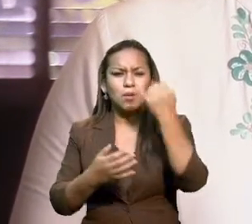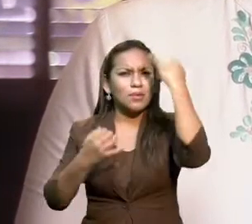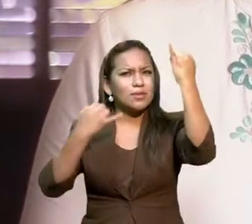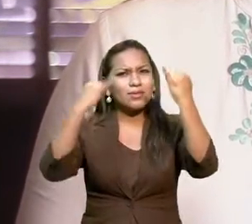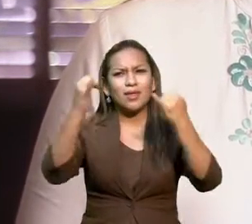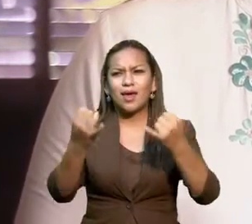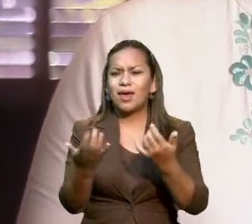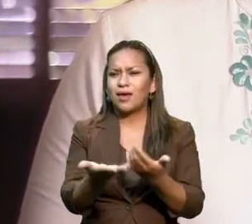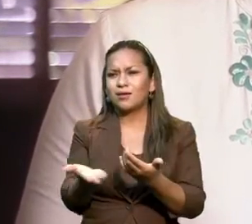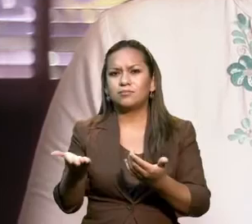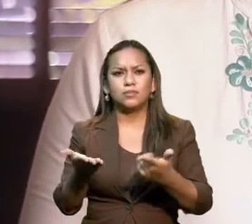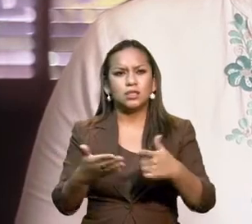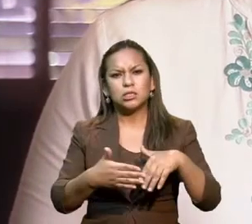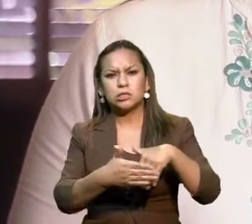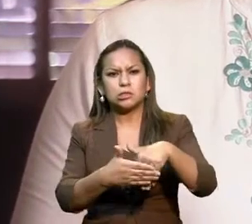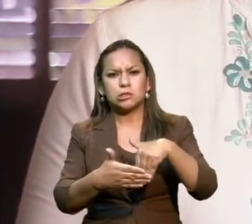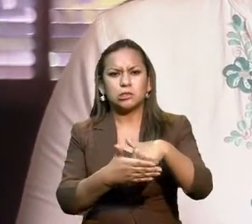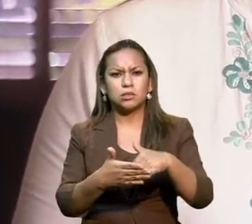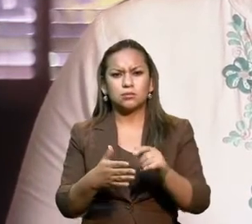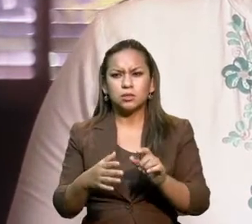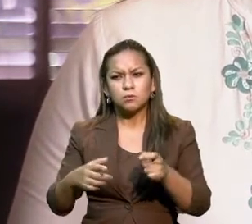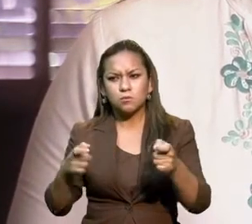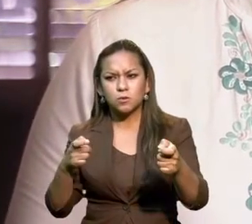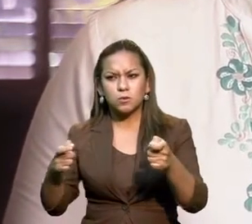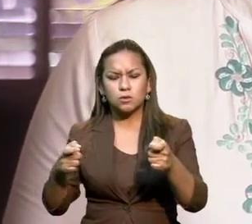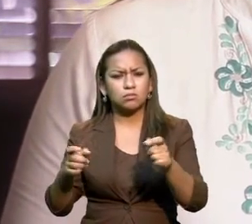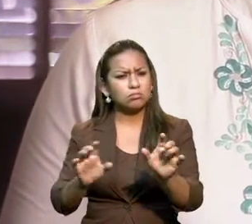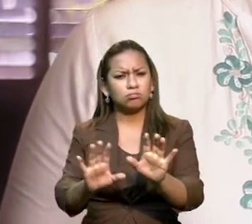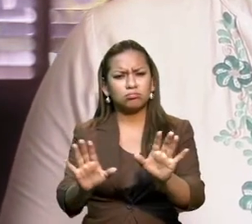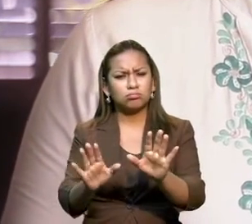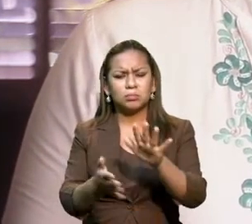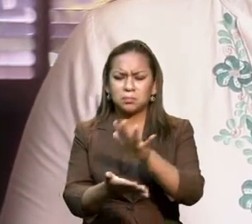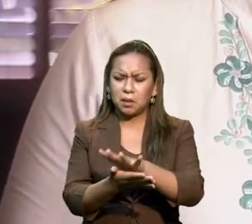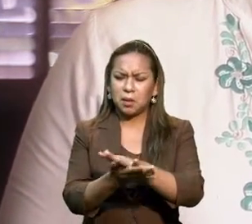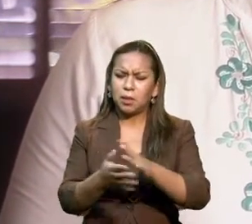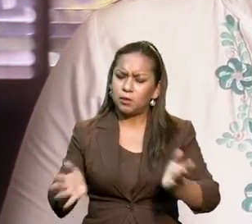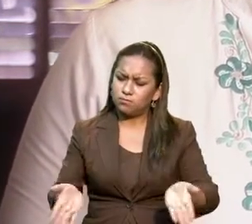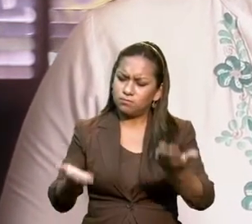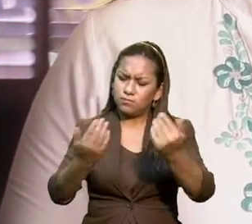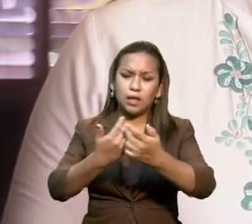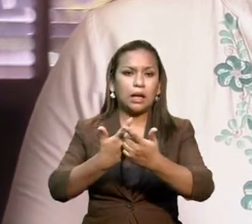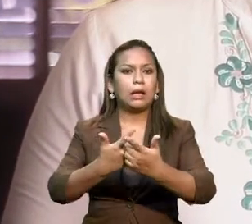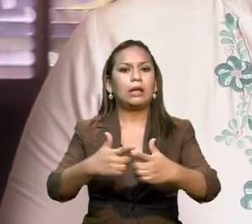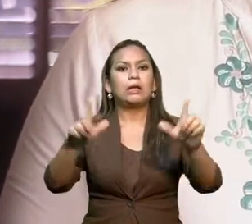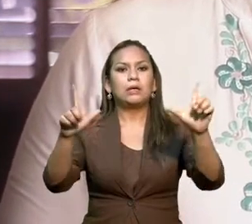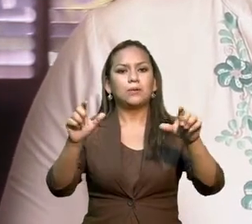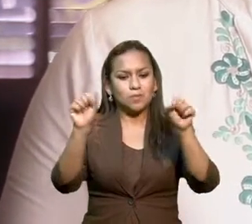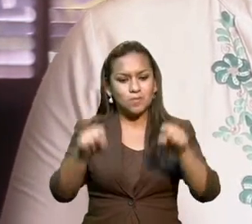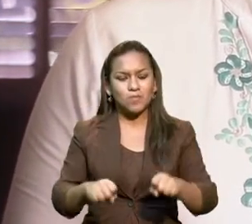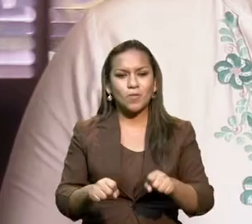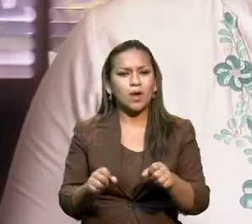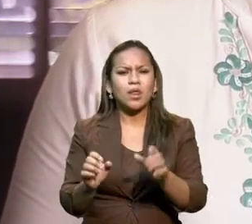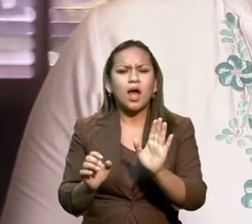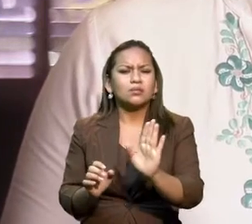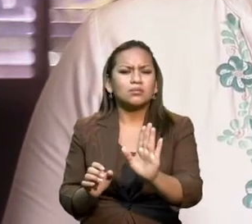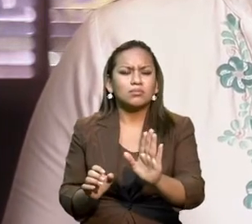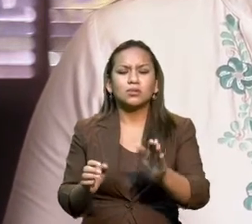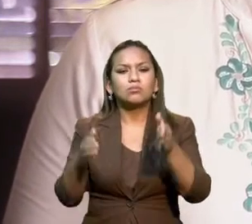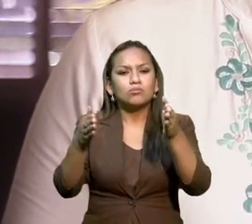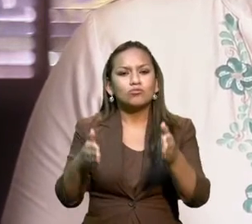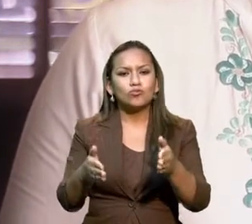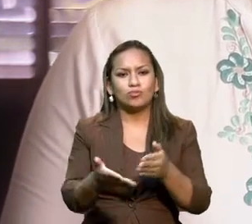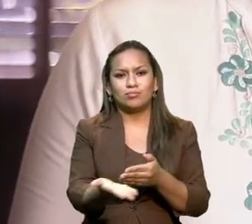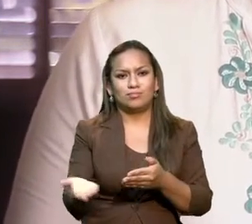creación sin ningún tipo de ataduras ni de control de contenidos, porque la creación tiene la libertad que tiene el mismo